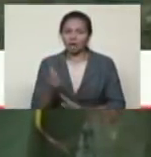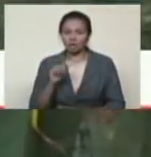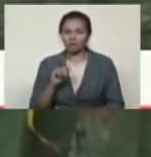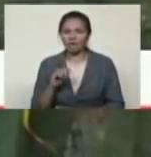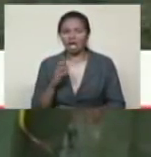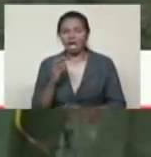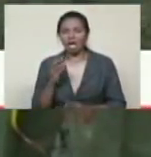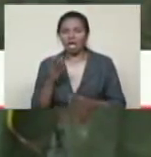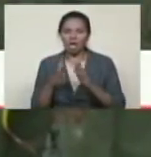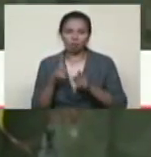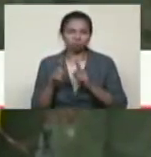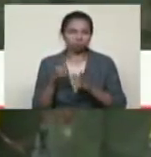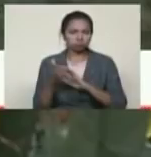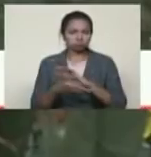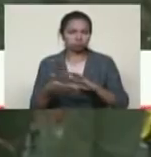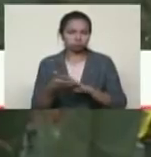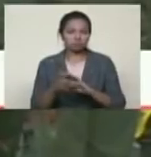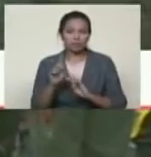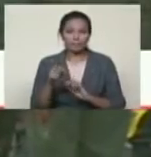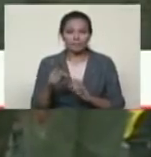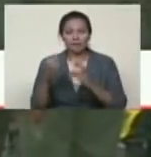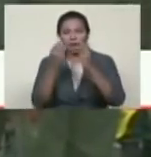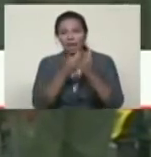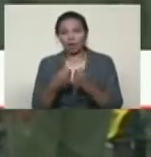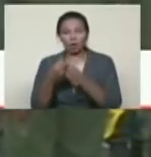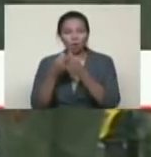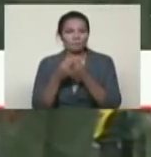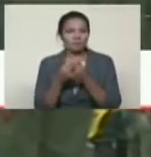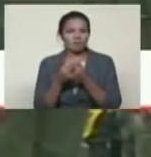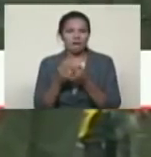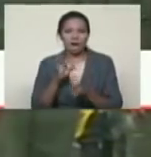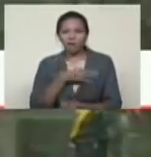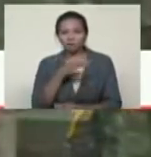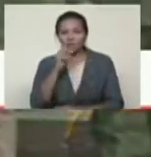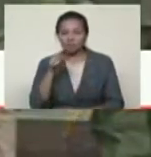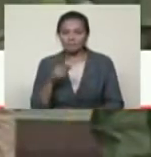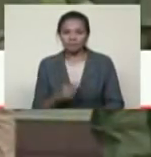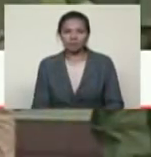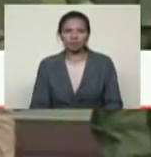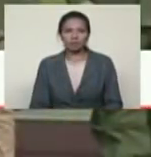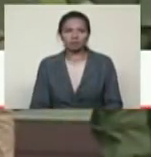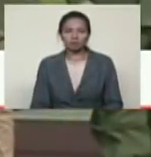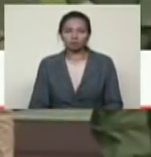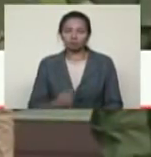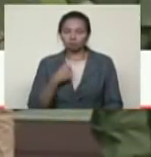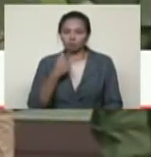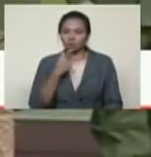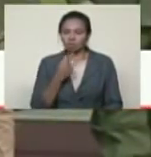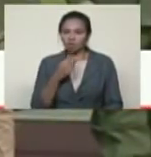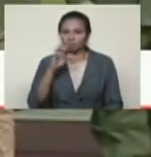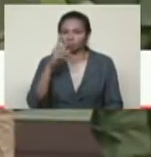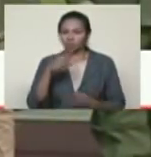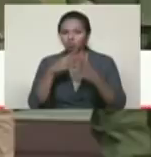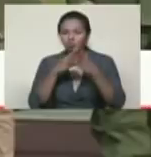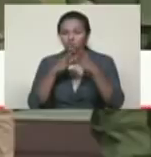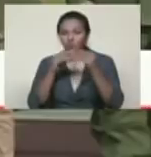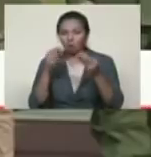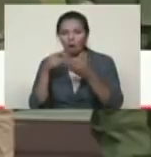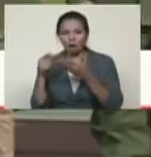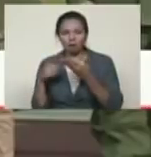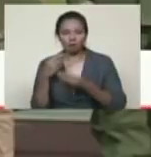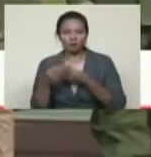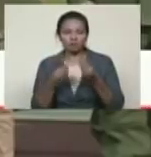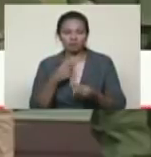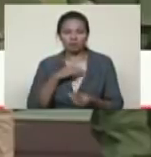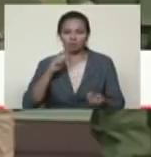parciales, le hace daño a la economía, le hace daño a la sociedad, también les digo, todos los daños que nos están haciendo hoy